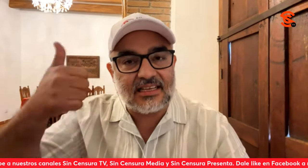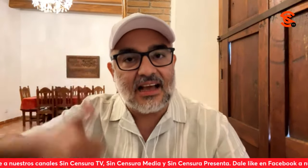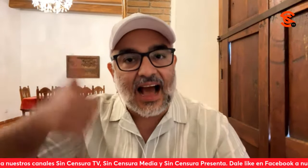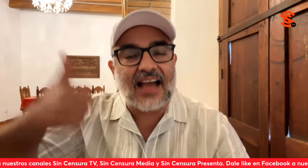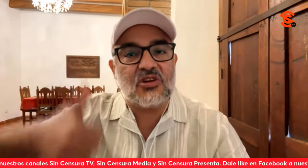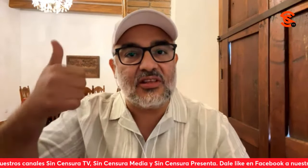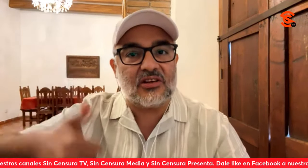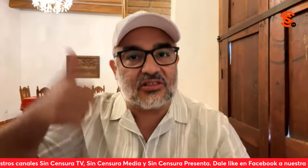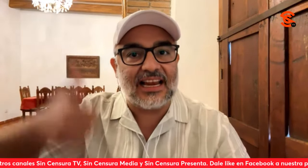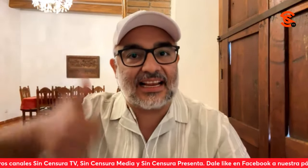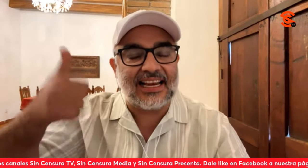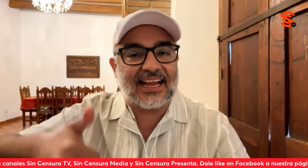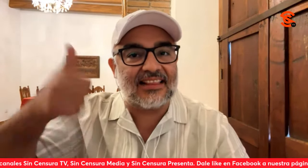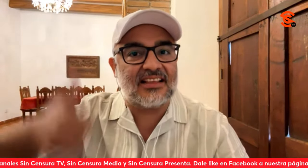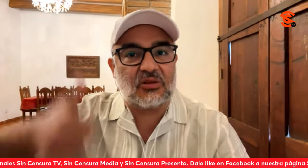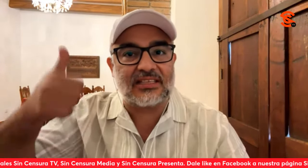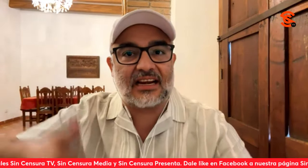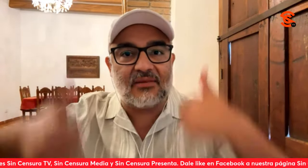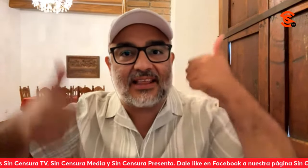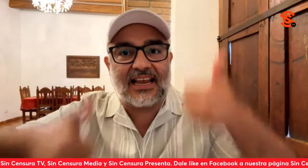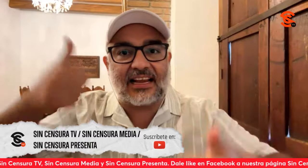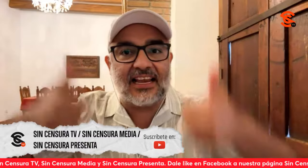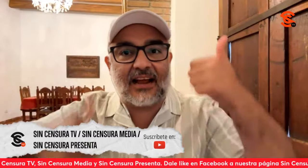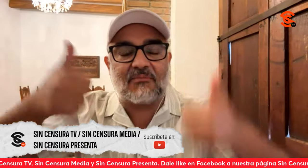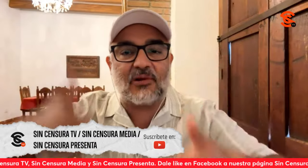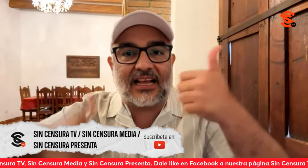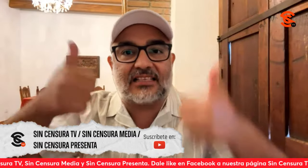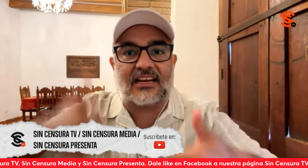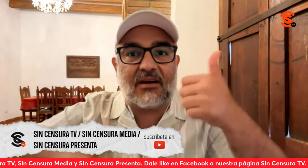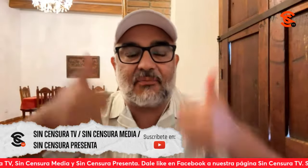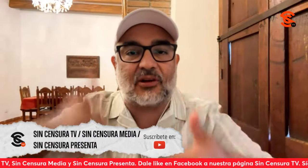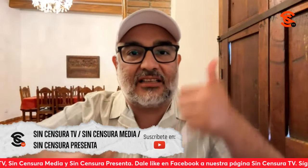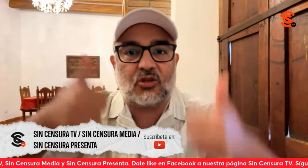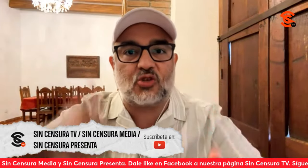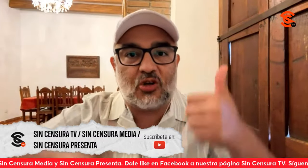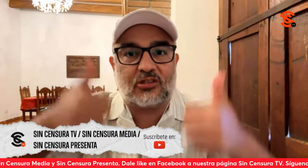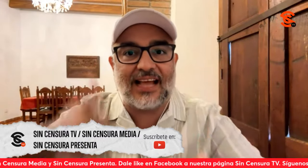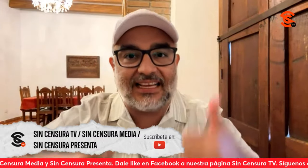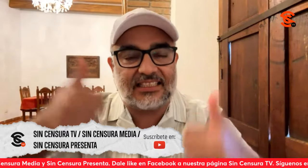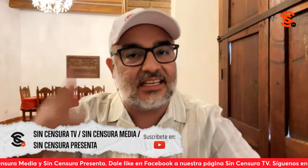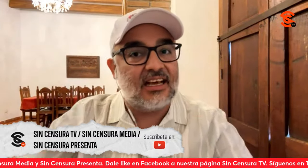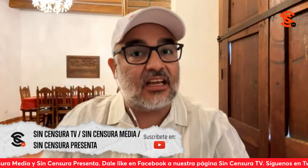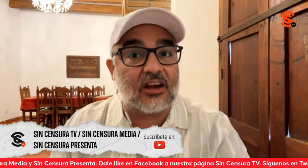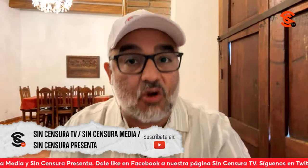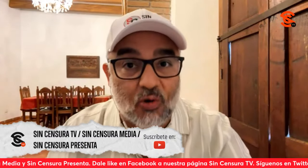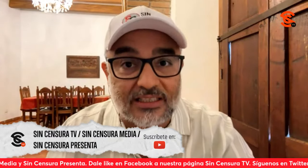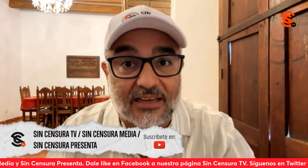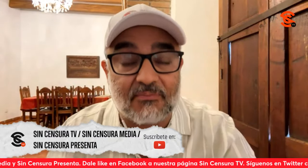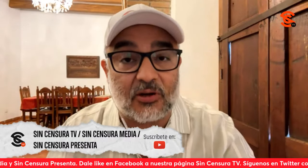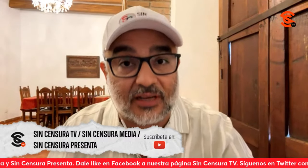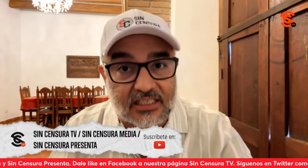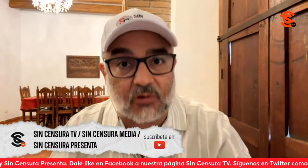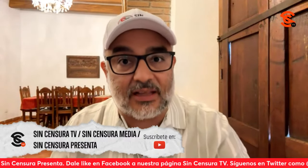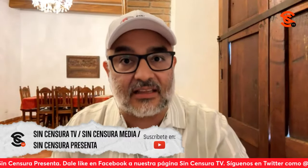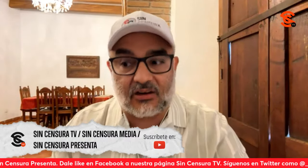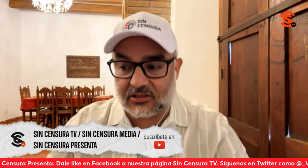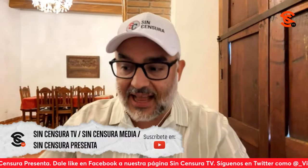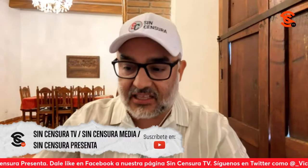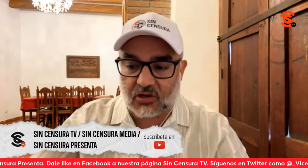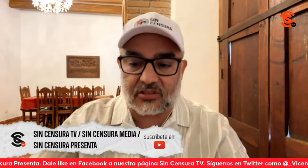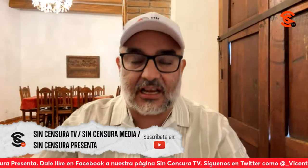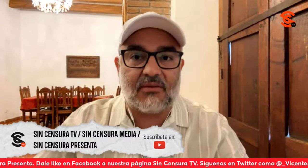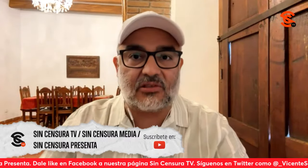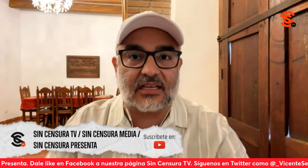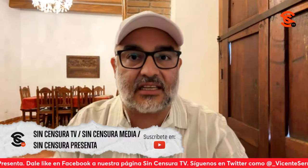likes ayúdenos dele click al dedito hacia arriba dele click al pulgar hacia arriba Porque estos son los likes que no cuestan pero que sí cuentan los